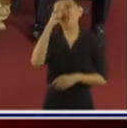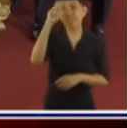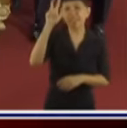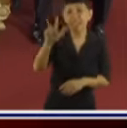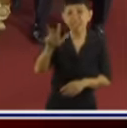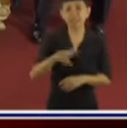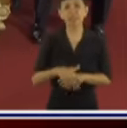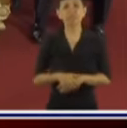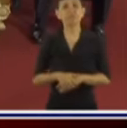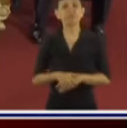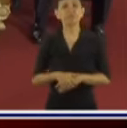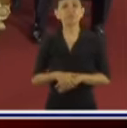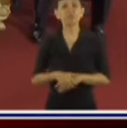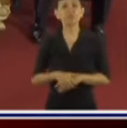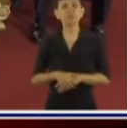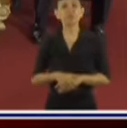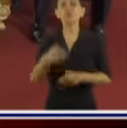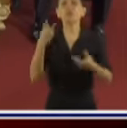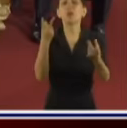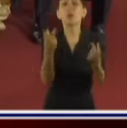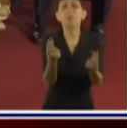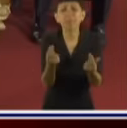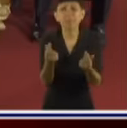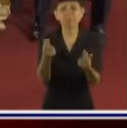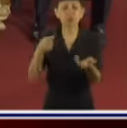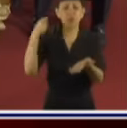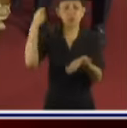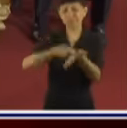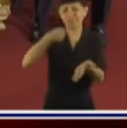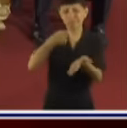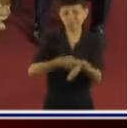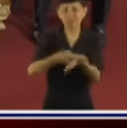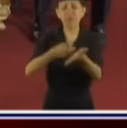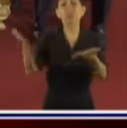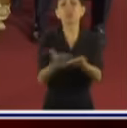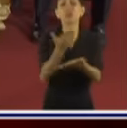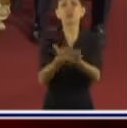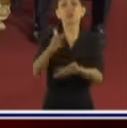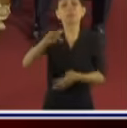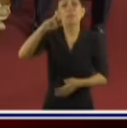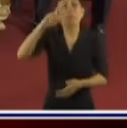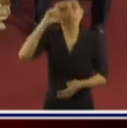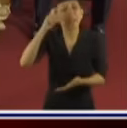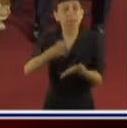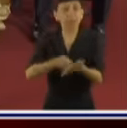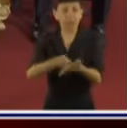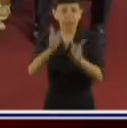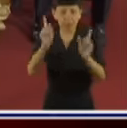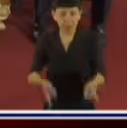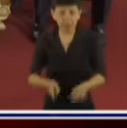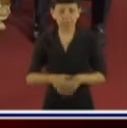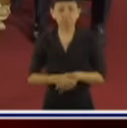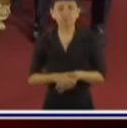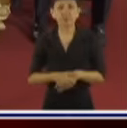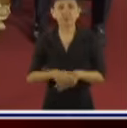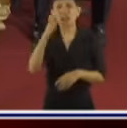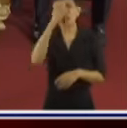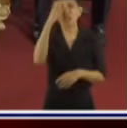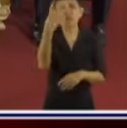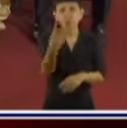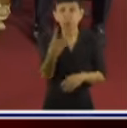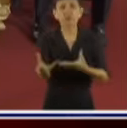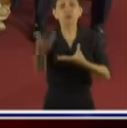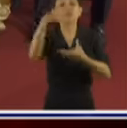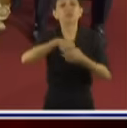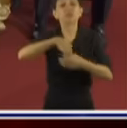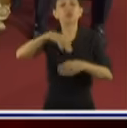muchas de las empresas que están afectadas por estas regulaciones, deberían reaccionar positivamente. Pero es probable que mañana